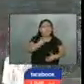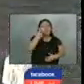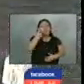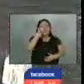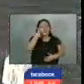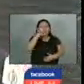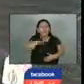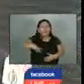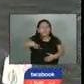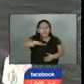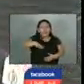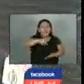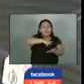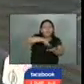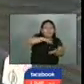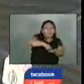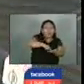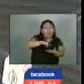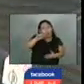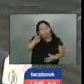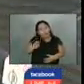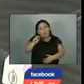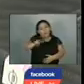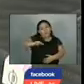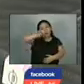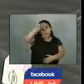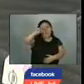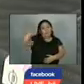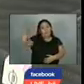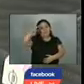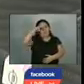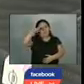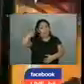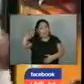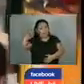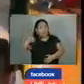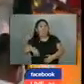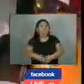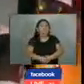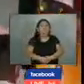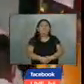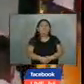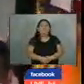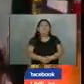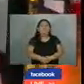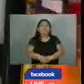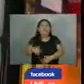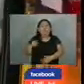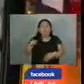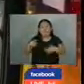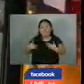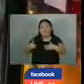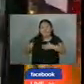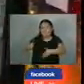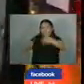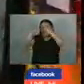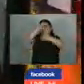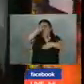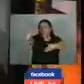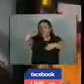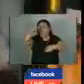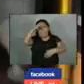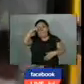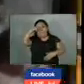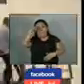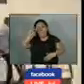ubicados en el centro y en el norte, en el centro y norte de México. De acuerdo con el Instituto Nacional de Migración de